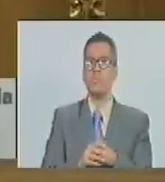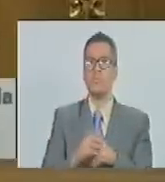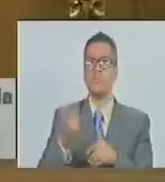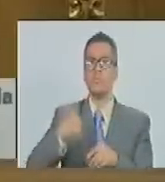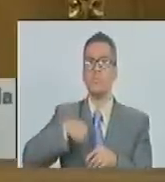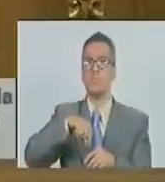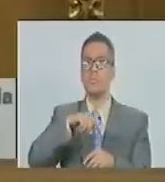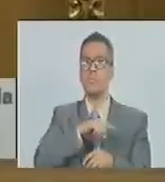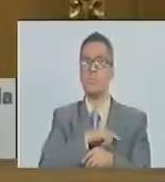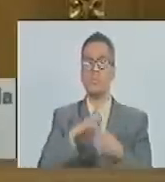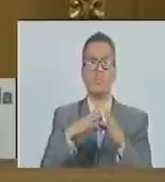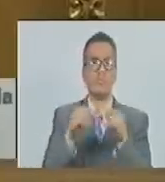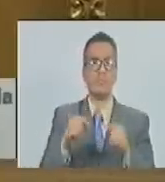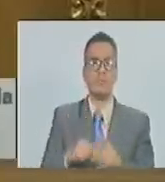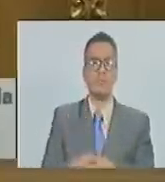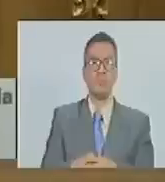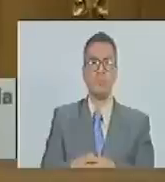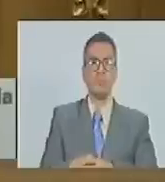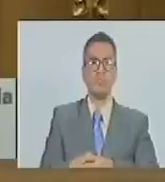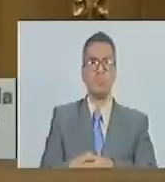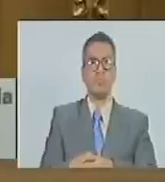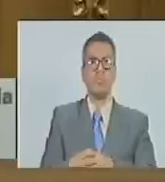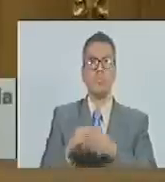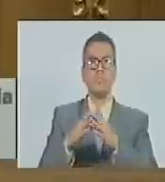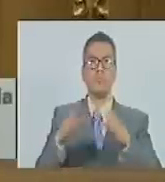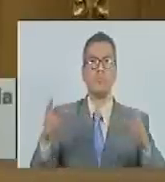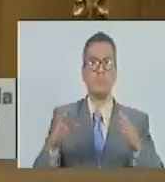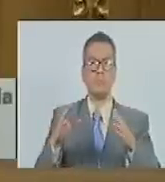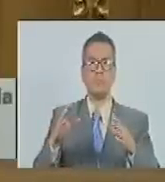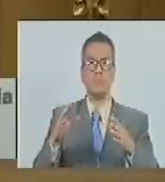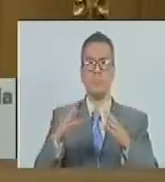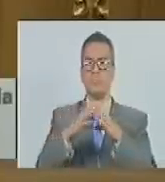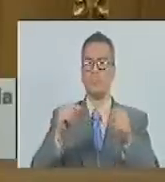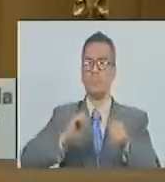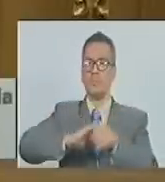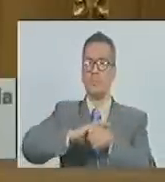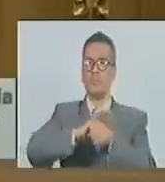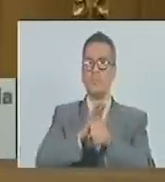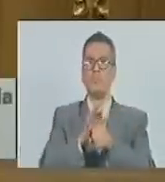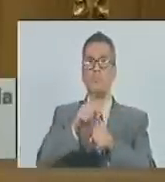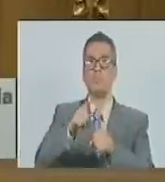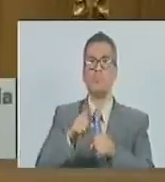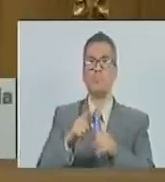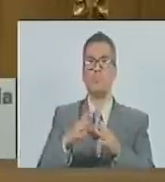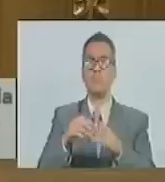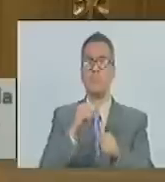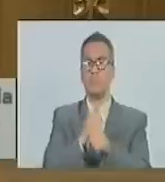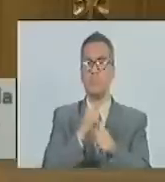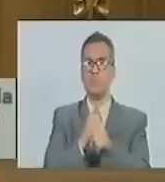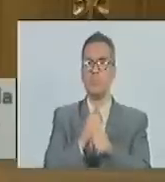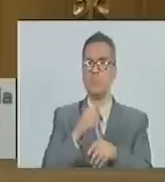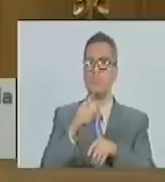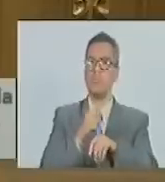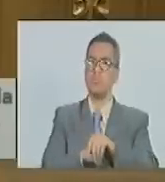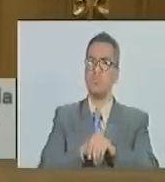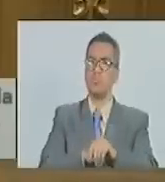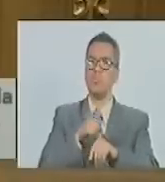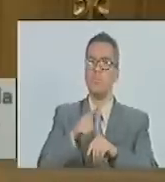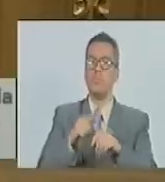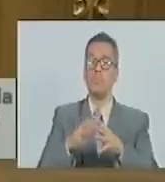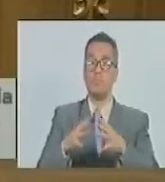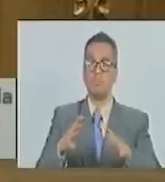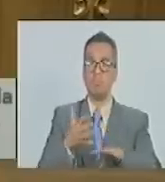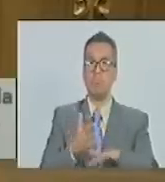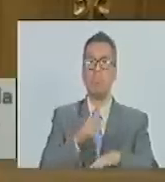deberíamos sumarnos todos, además de la pandemia en el cual él actuó, una situación